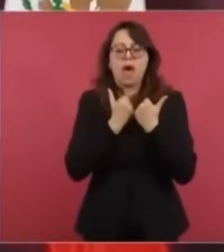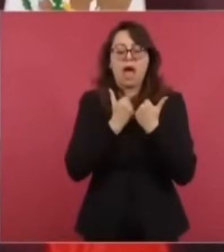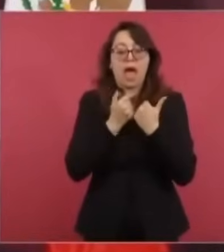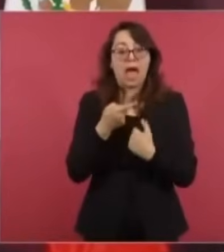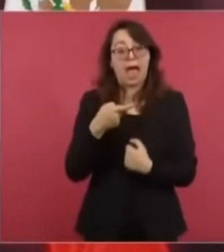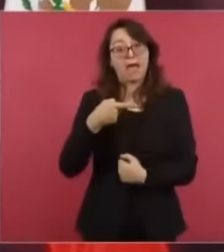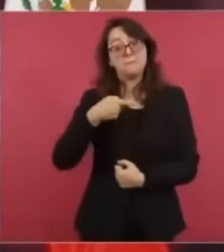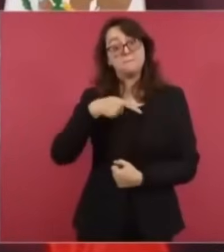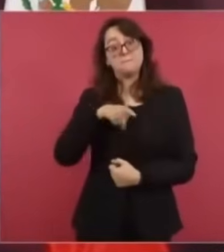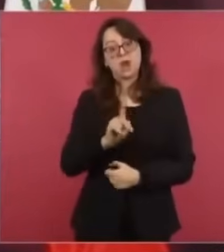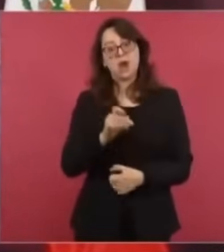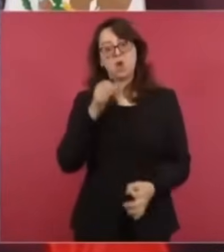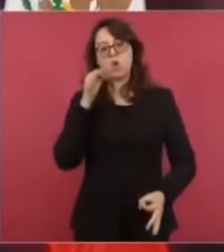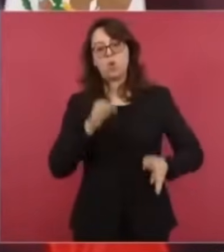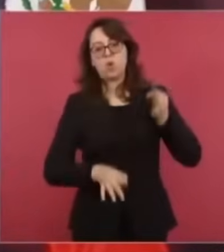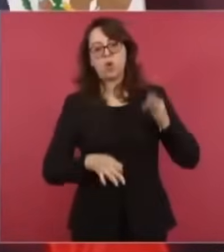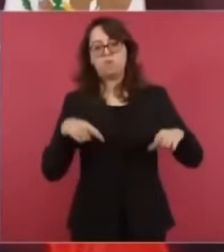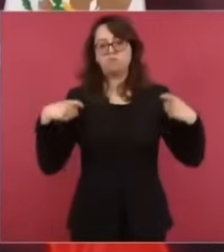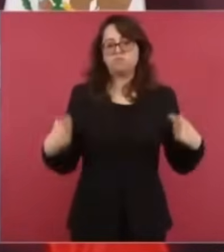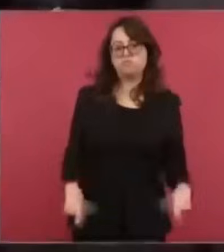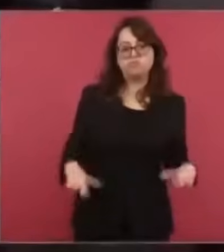esta burocracia dorada. Y luego,